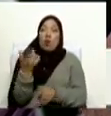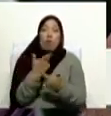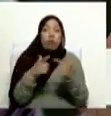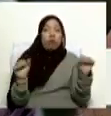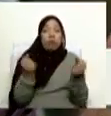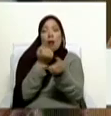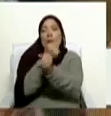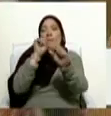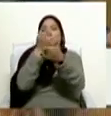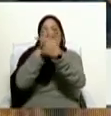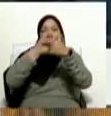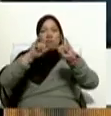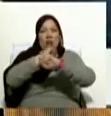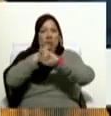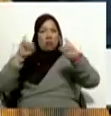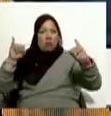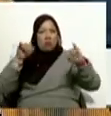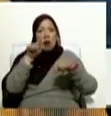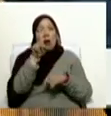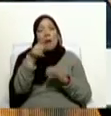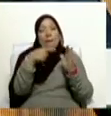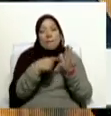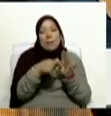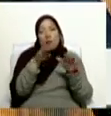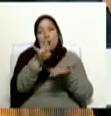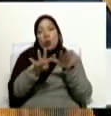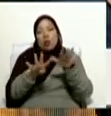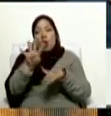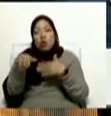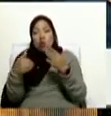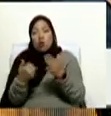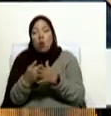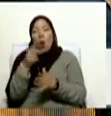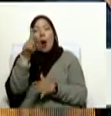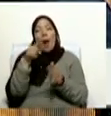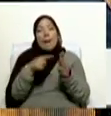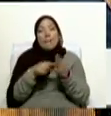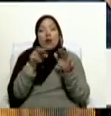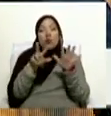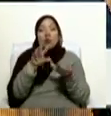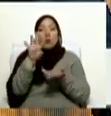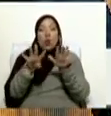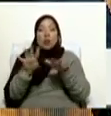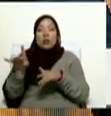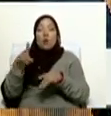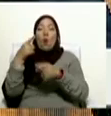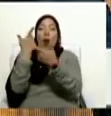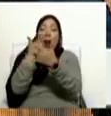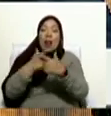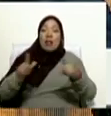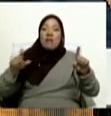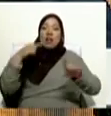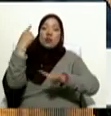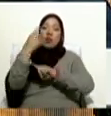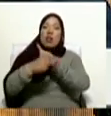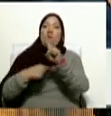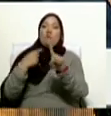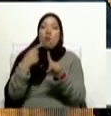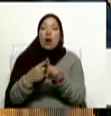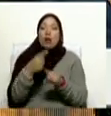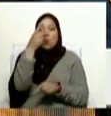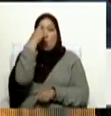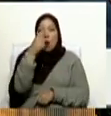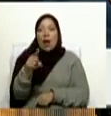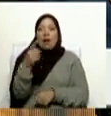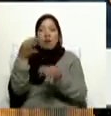independentista un momento que va de 1492 a 1840 la liberación de Puerto cabello aseguró el territorio de